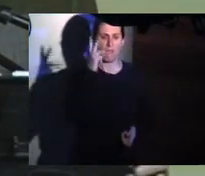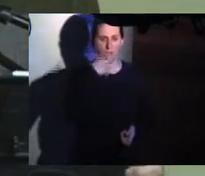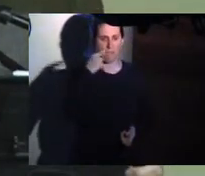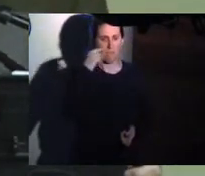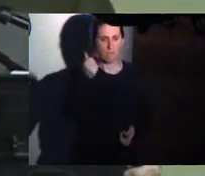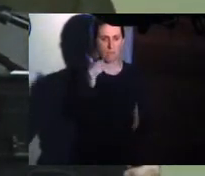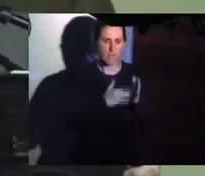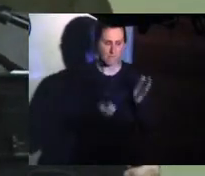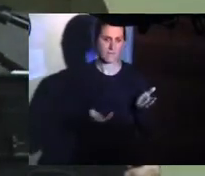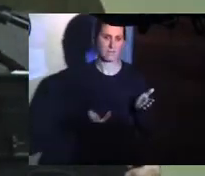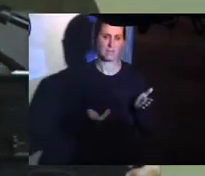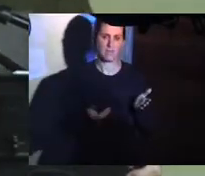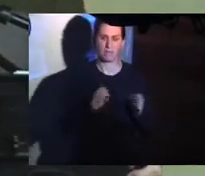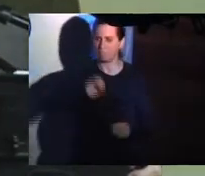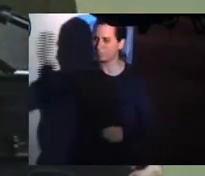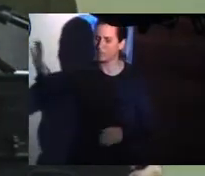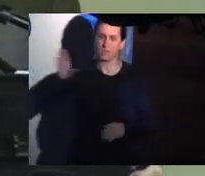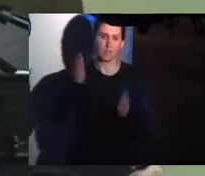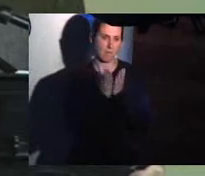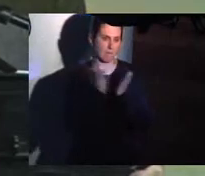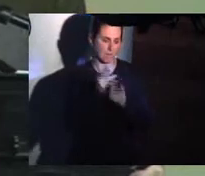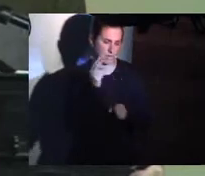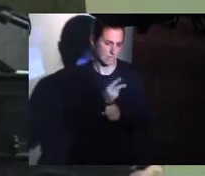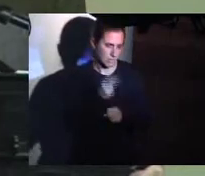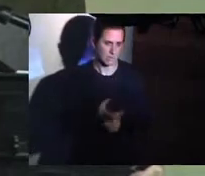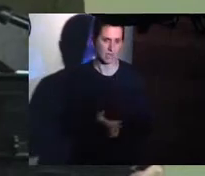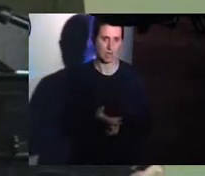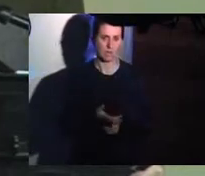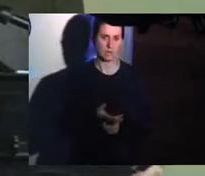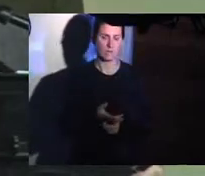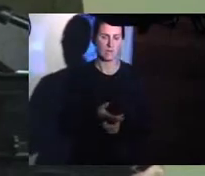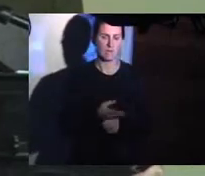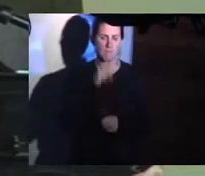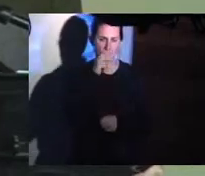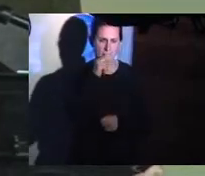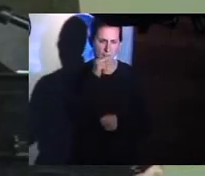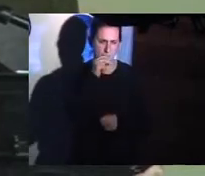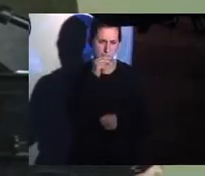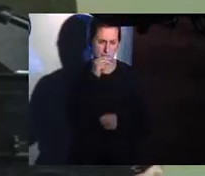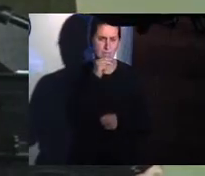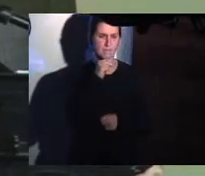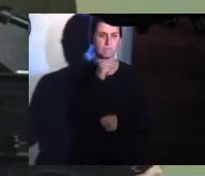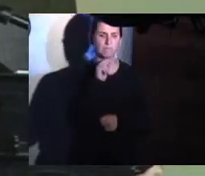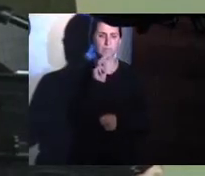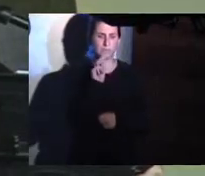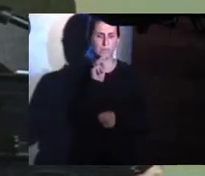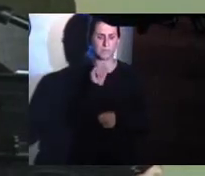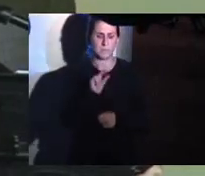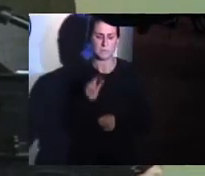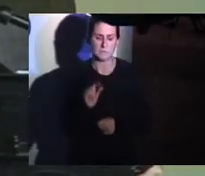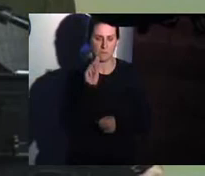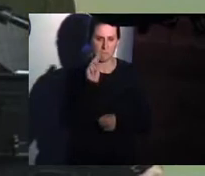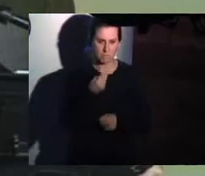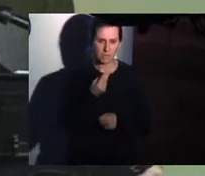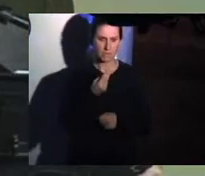enferma y mal, ya en sus últimos días, la visitaron médicos, la visitaron técnicos